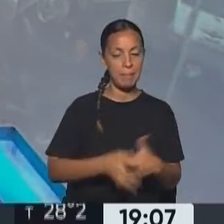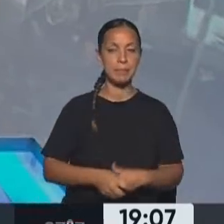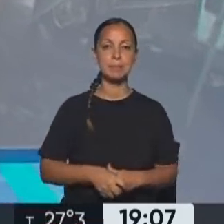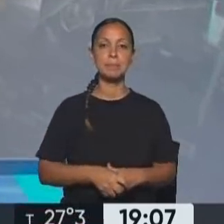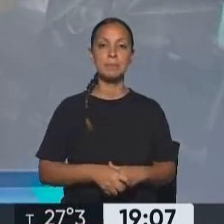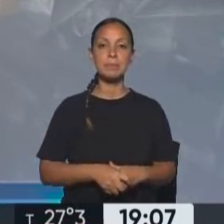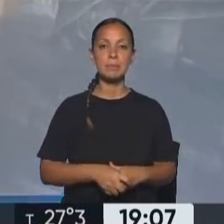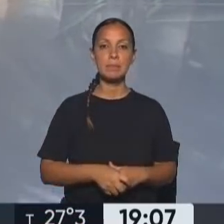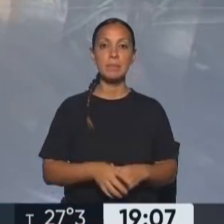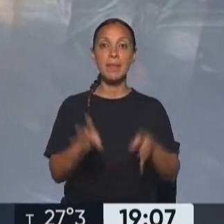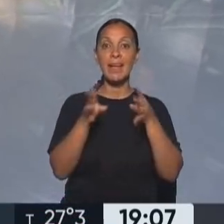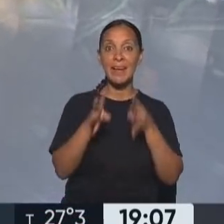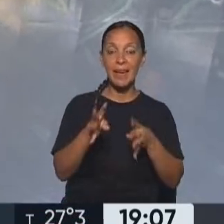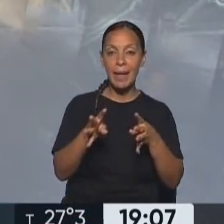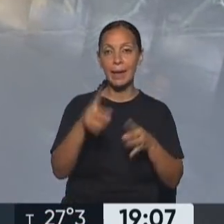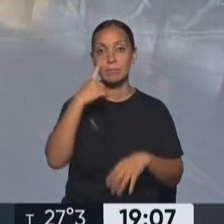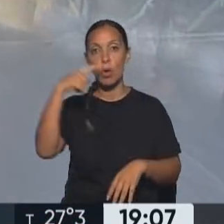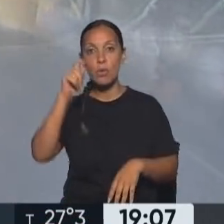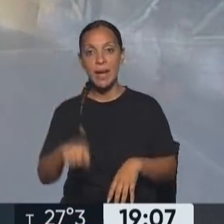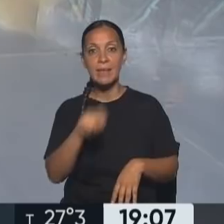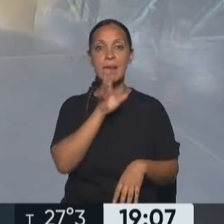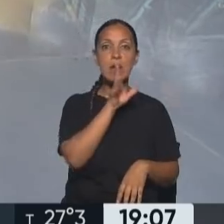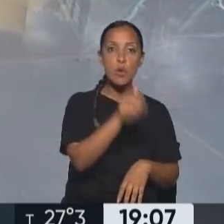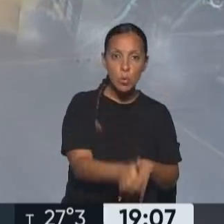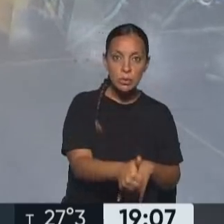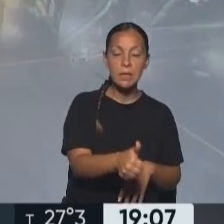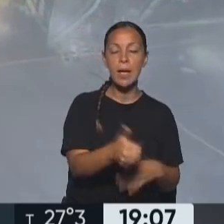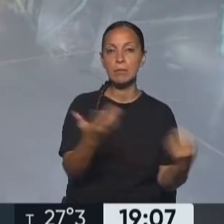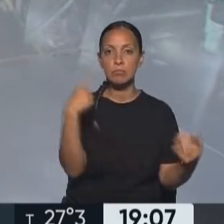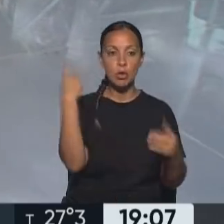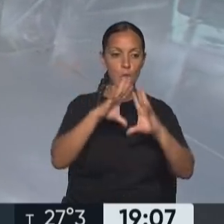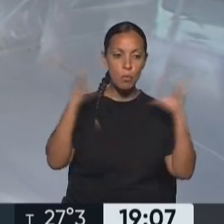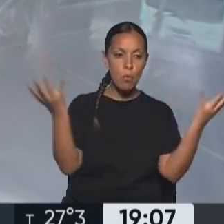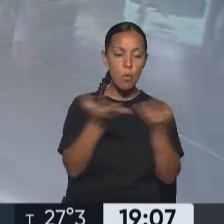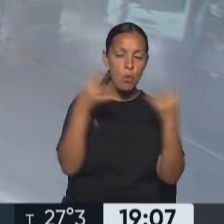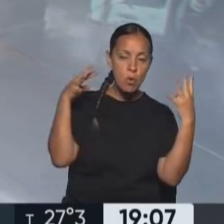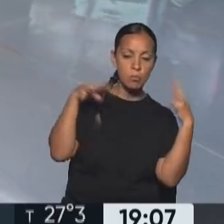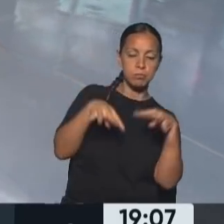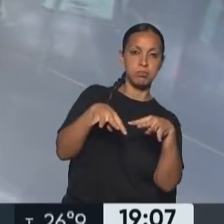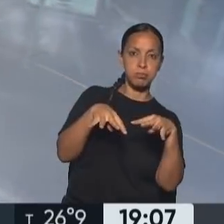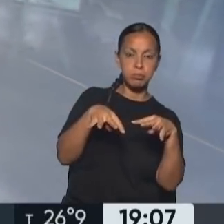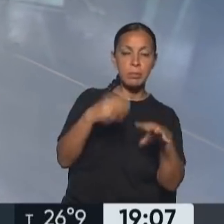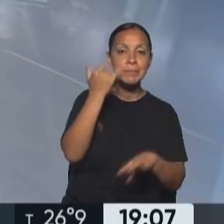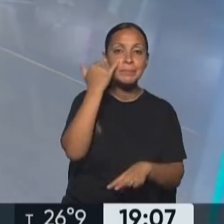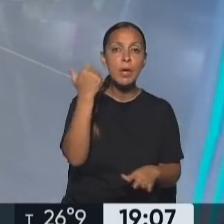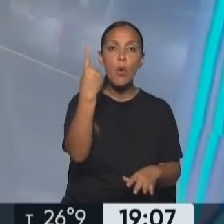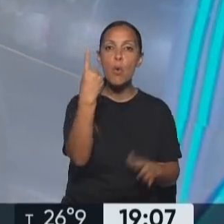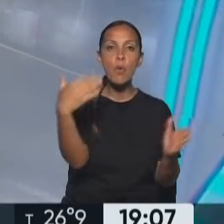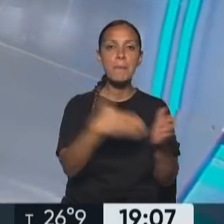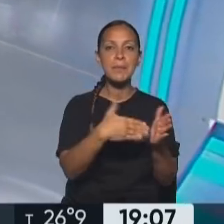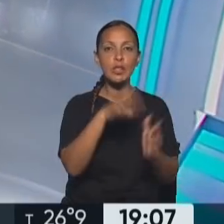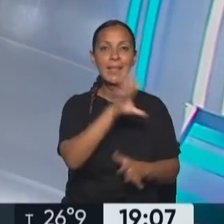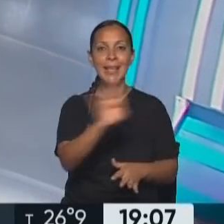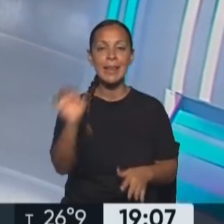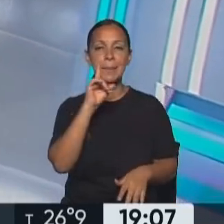La guerra entre Ucrania y Rusia mantiene en vilo a todo el mundo. Ya son más de 1,5 millones de personas